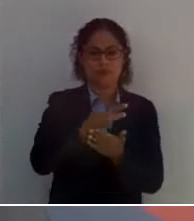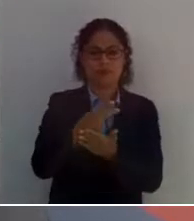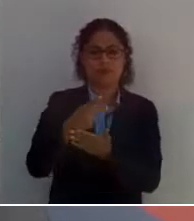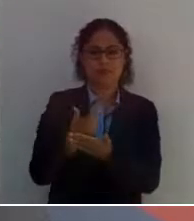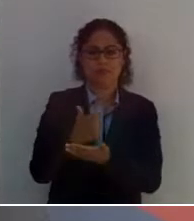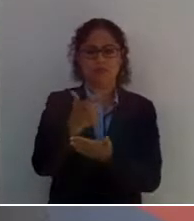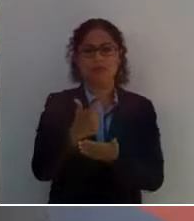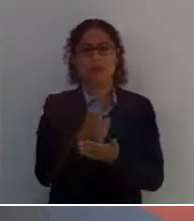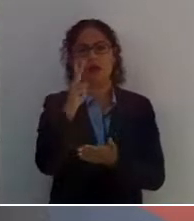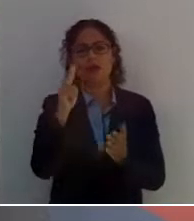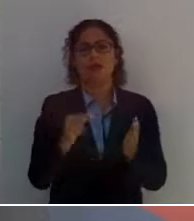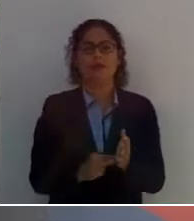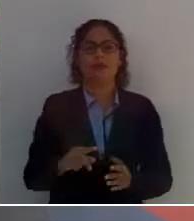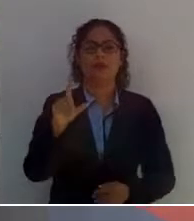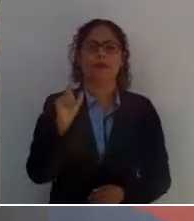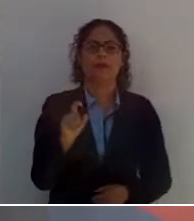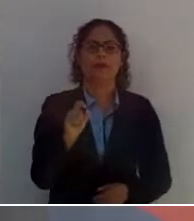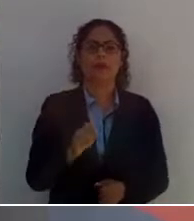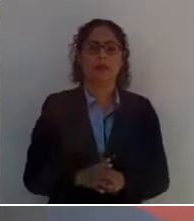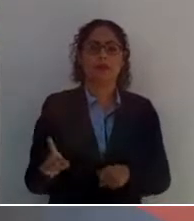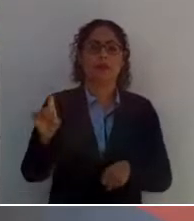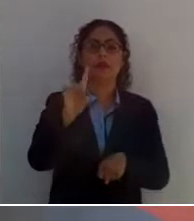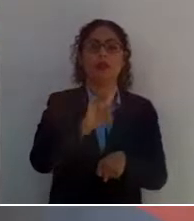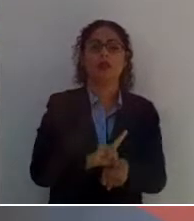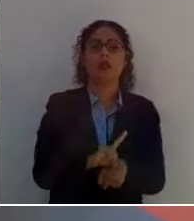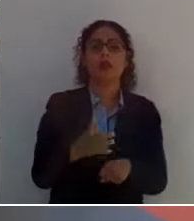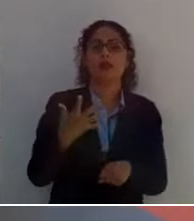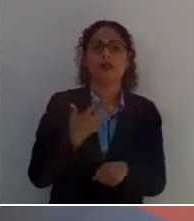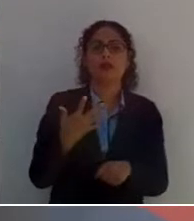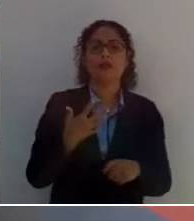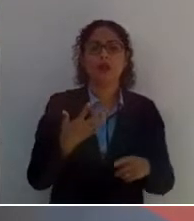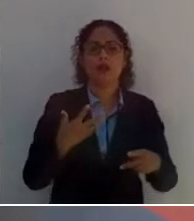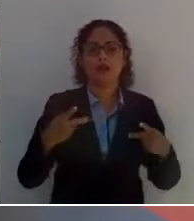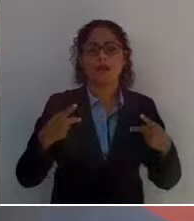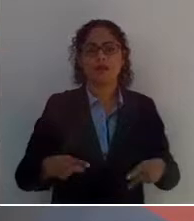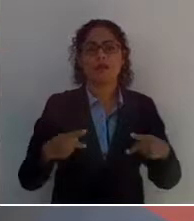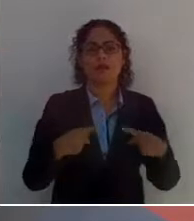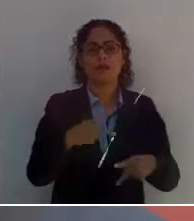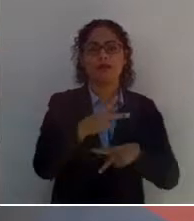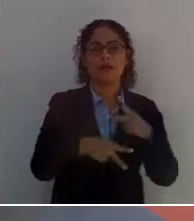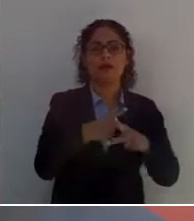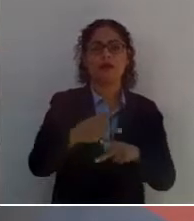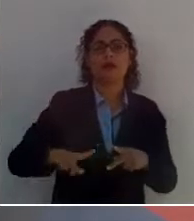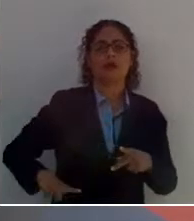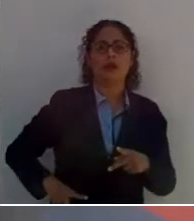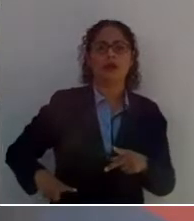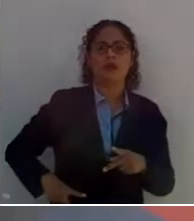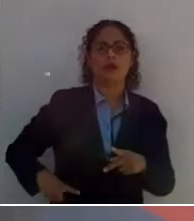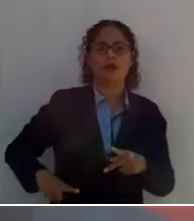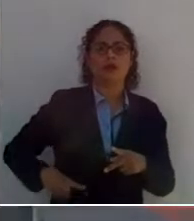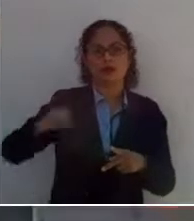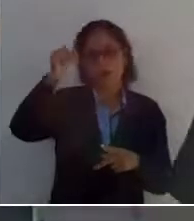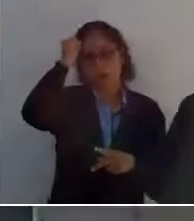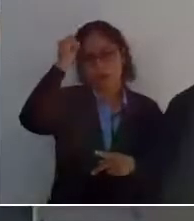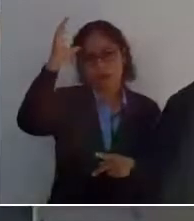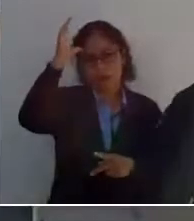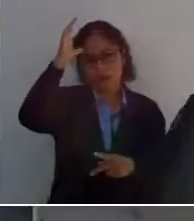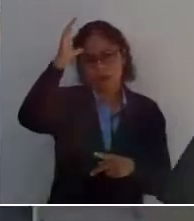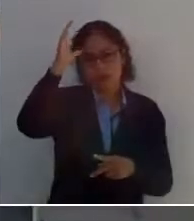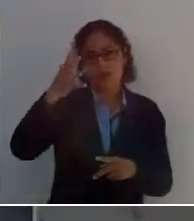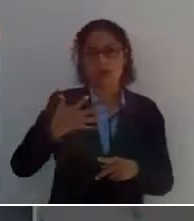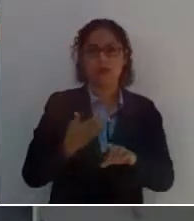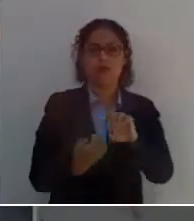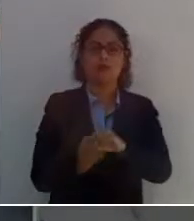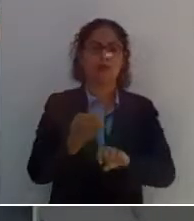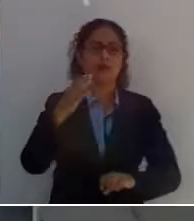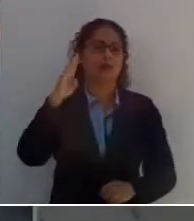recompensas 2020. Este día contamos con la distinguida presencia del ingeniero Silvano Aureoles Conejo, gobernador constitucional del